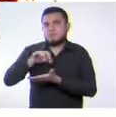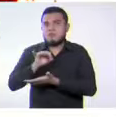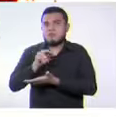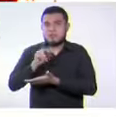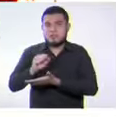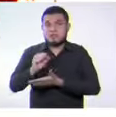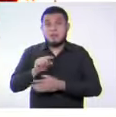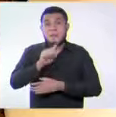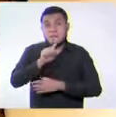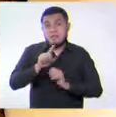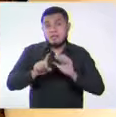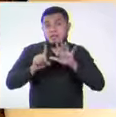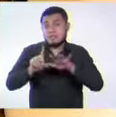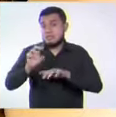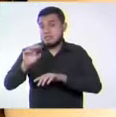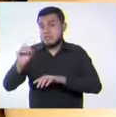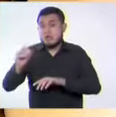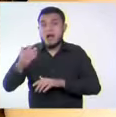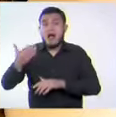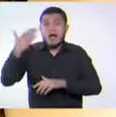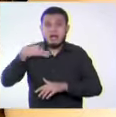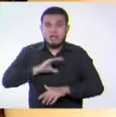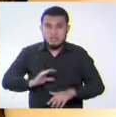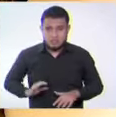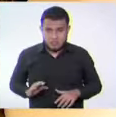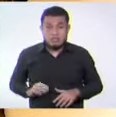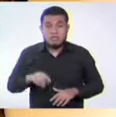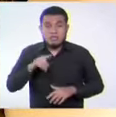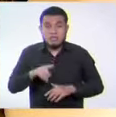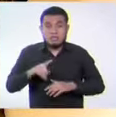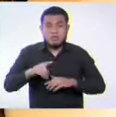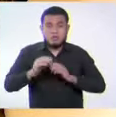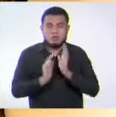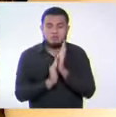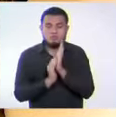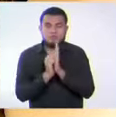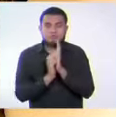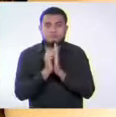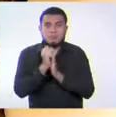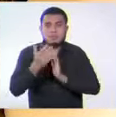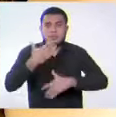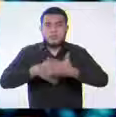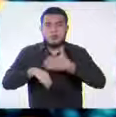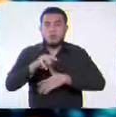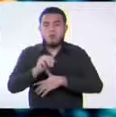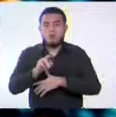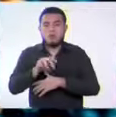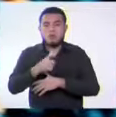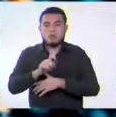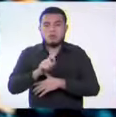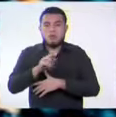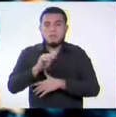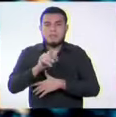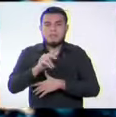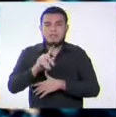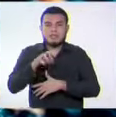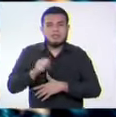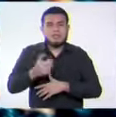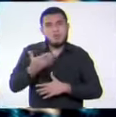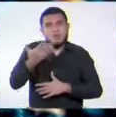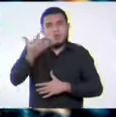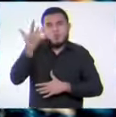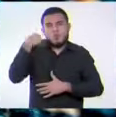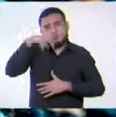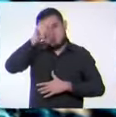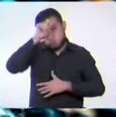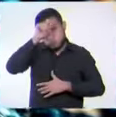a.C., proveniente de la mucosidad de los caracoles marinos Murex brandaris. Mientras que en el antiguo Egipto se